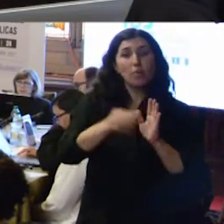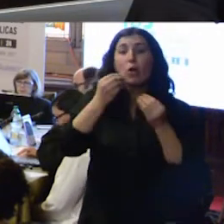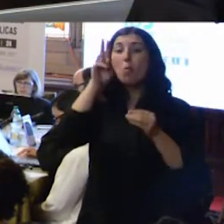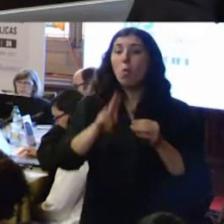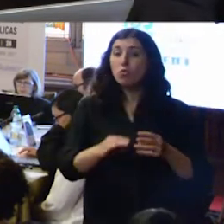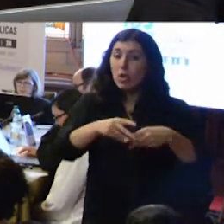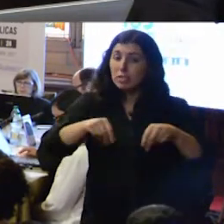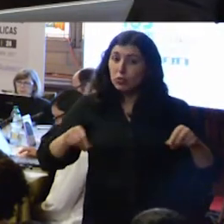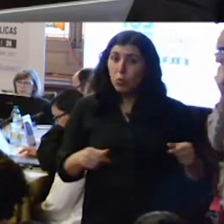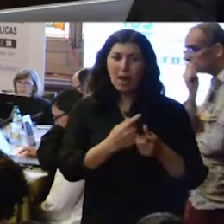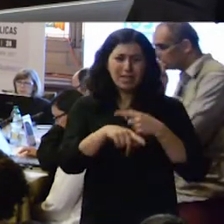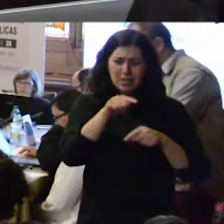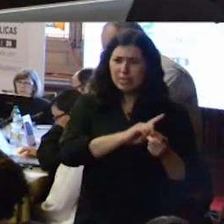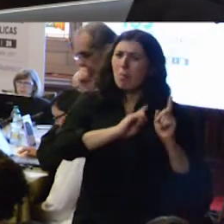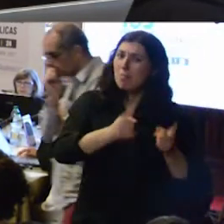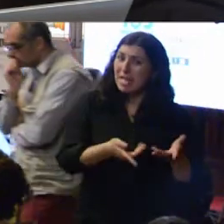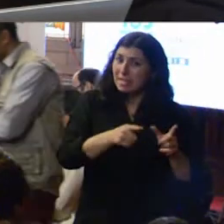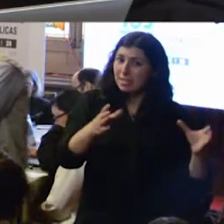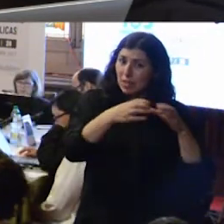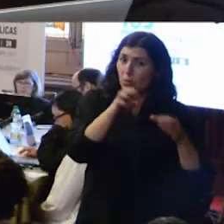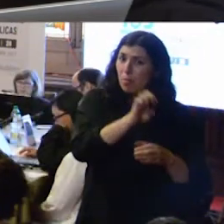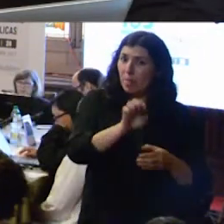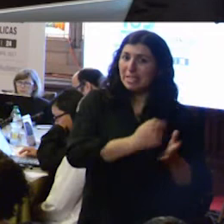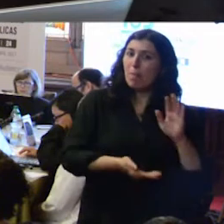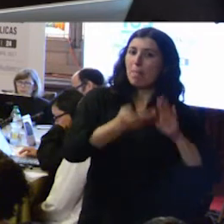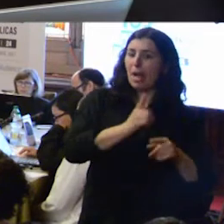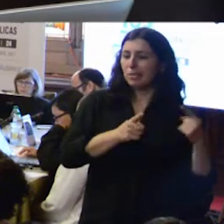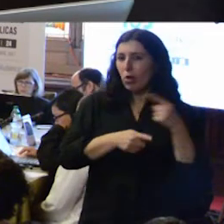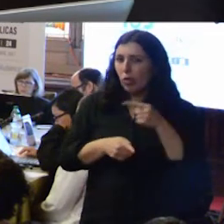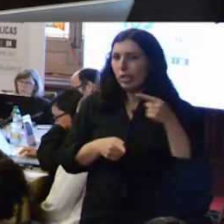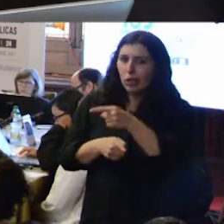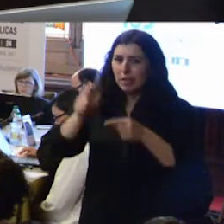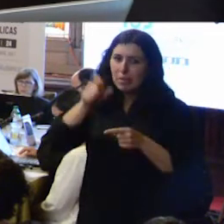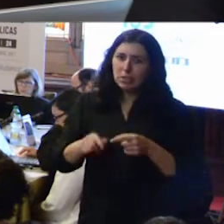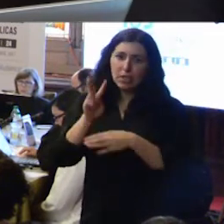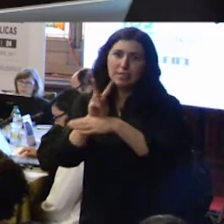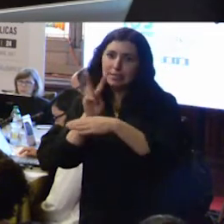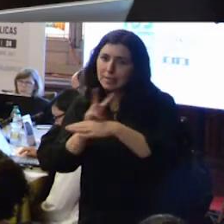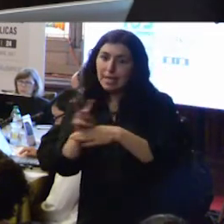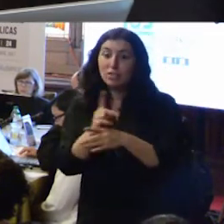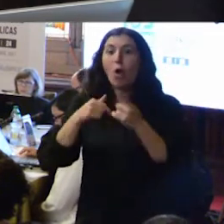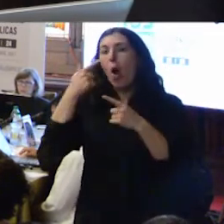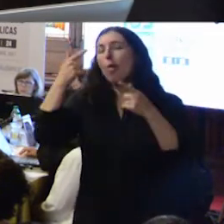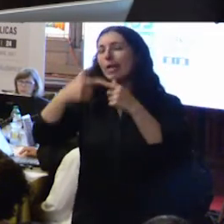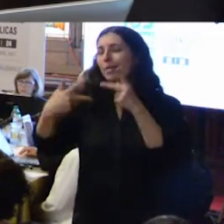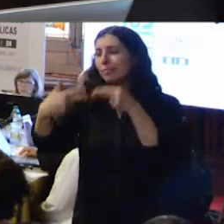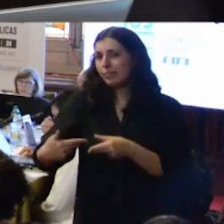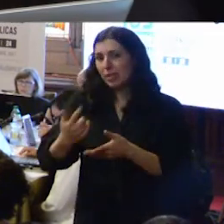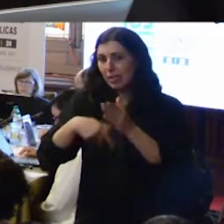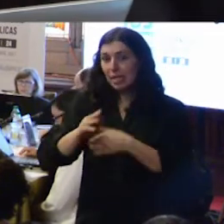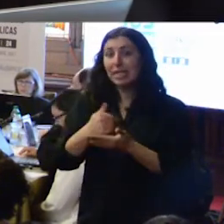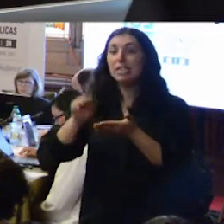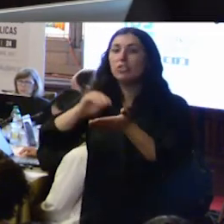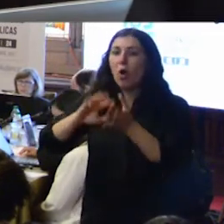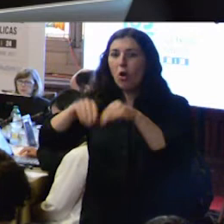representan demandas contra los y las defensores, con el fin de amedrentar obstaculizar su protesta y retardar las acciones legales